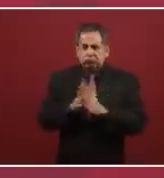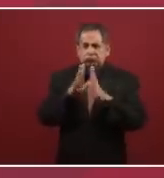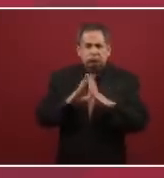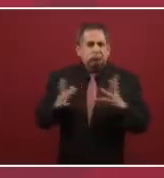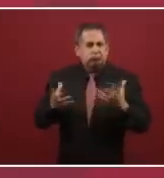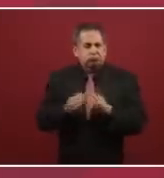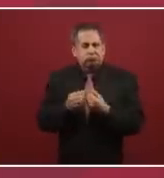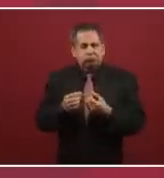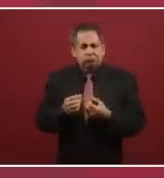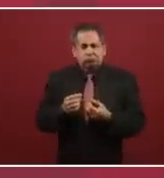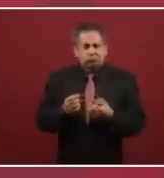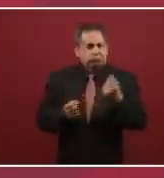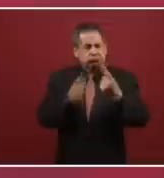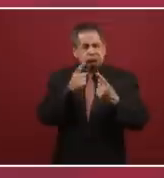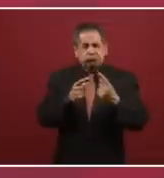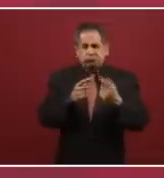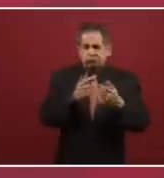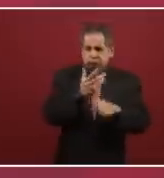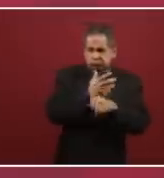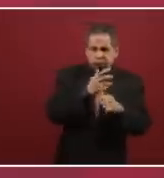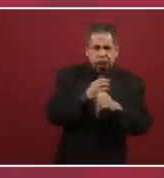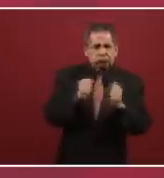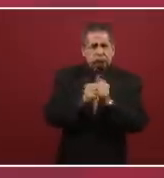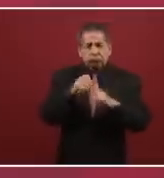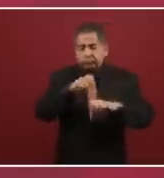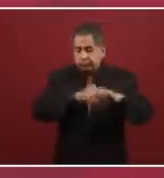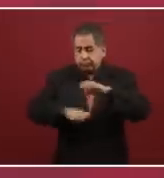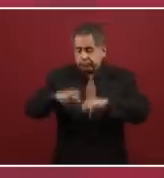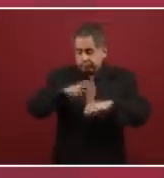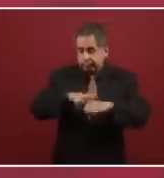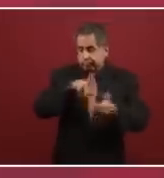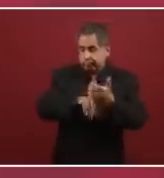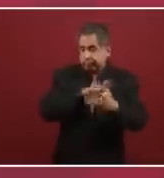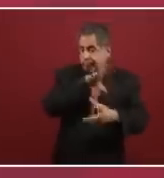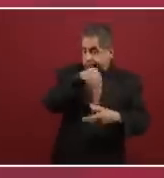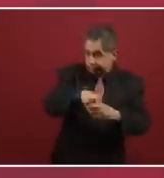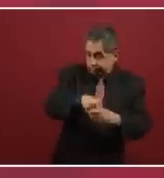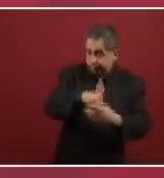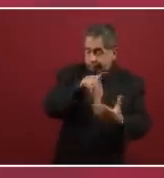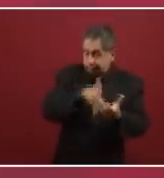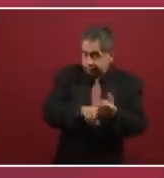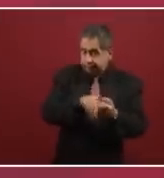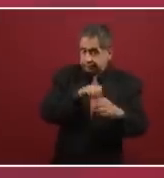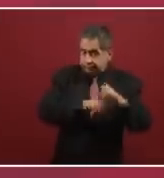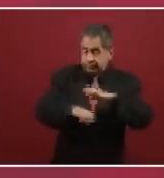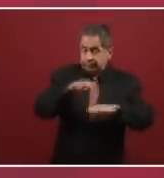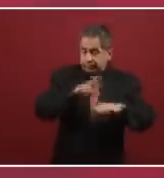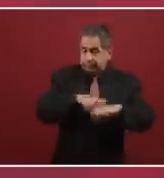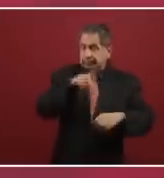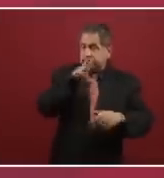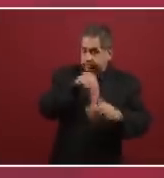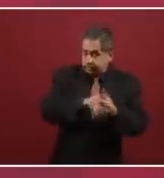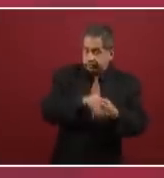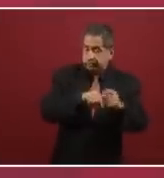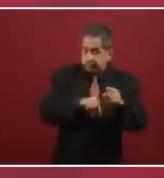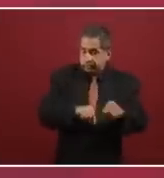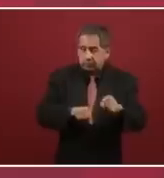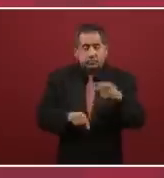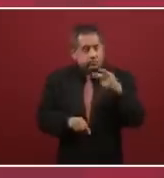participación que tiene Estados Unidos con su embajada, pues tiene personal,